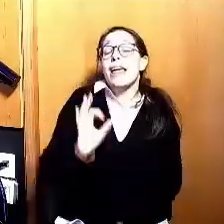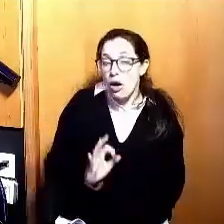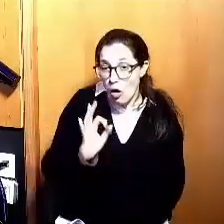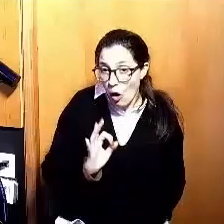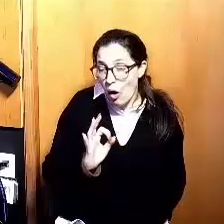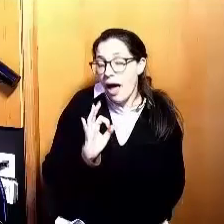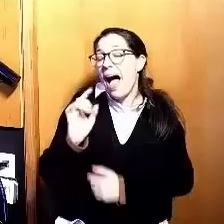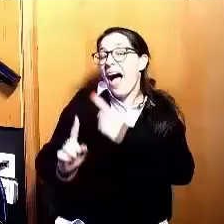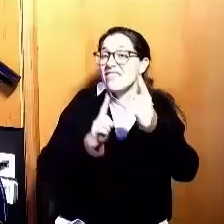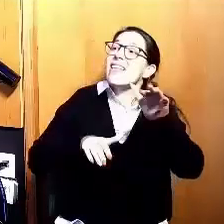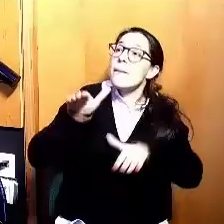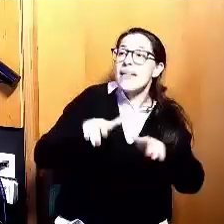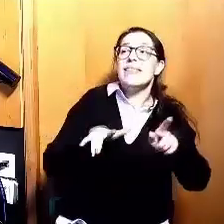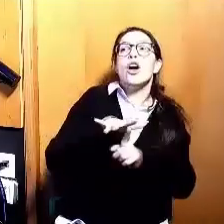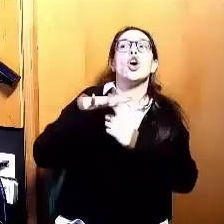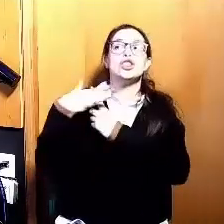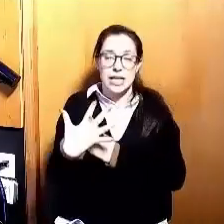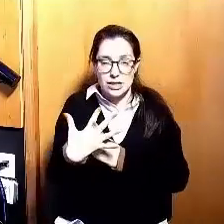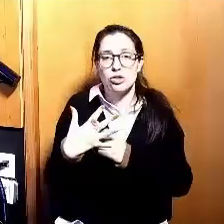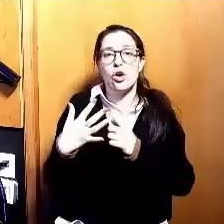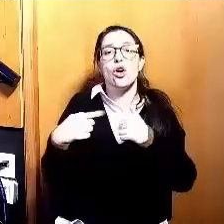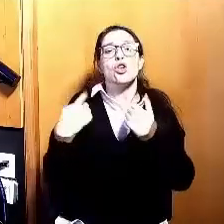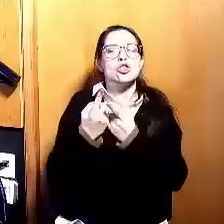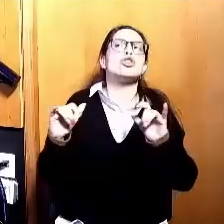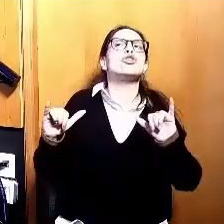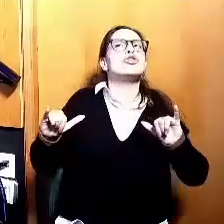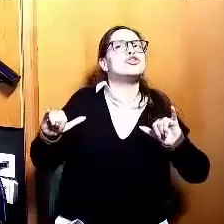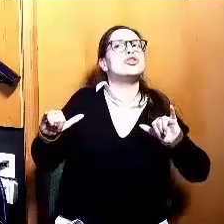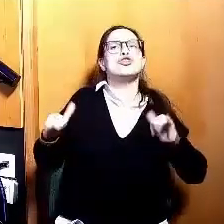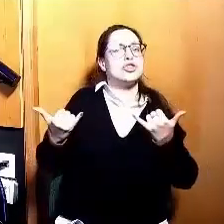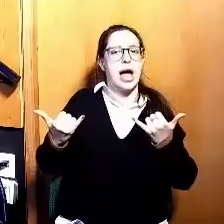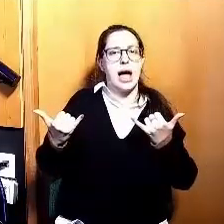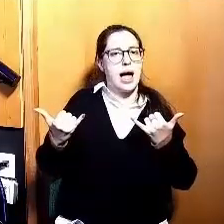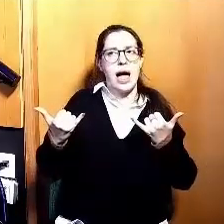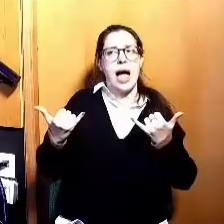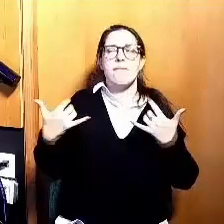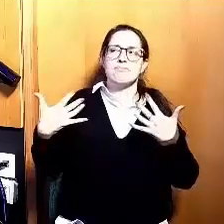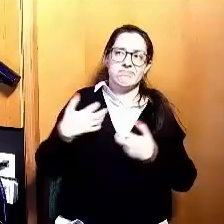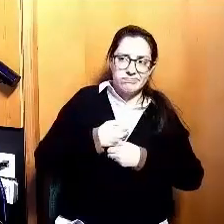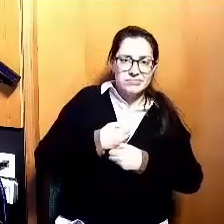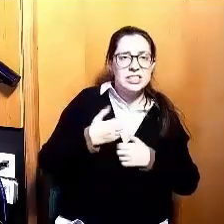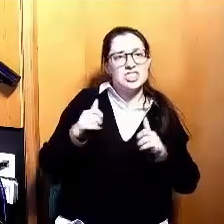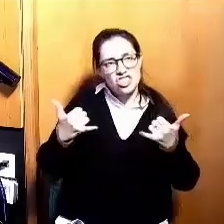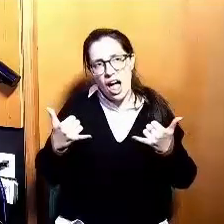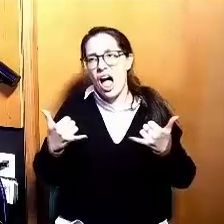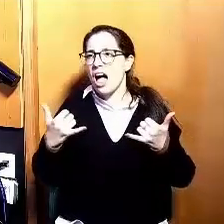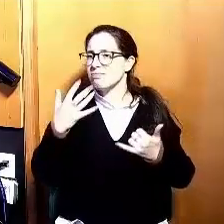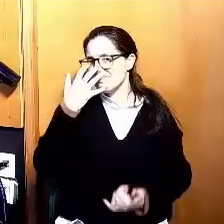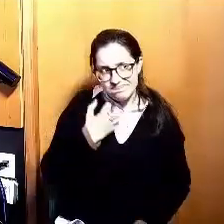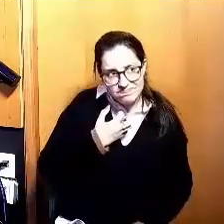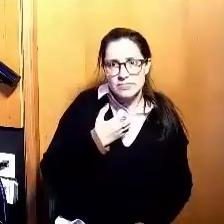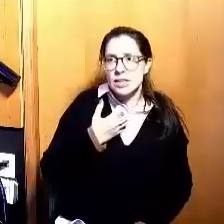en algunos contextos estamos pasando o ya pasamos por el valle de la tristeza, de la decepción y